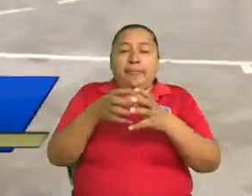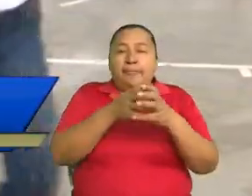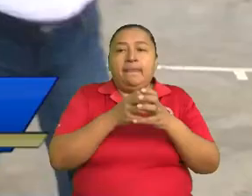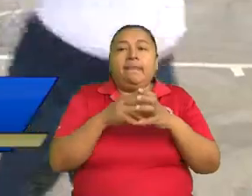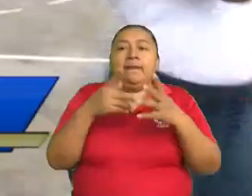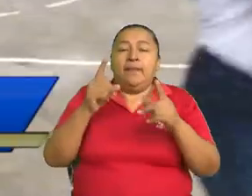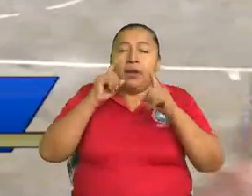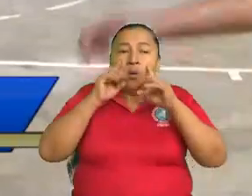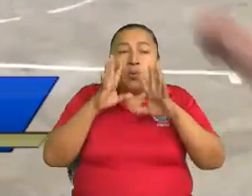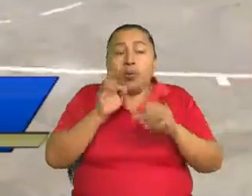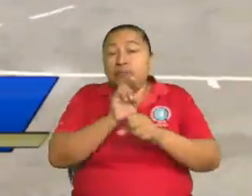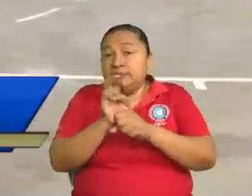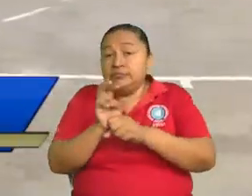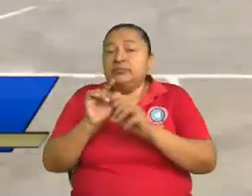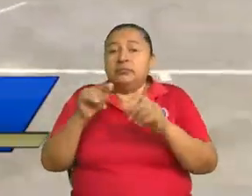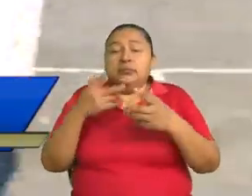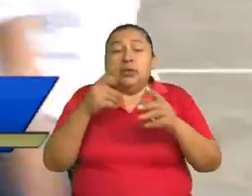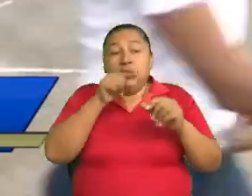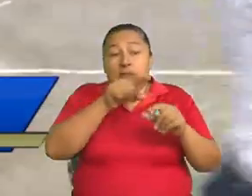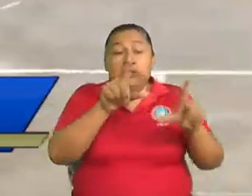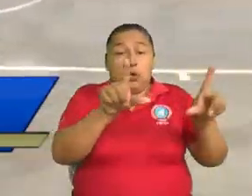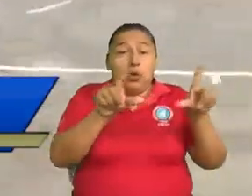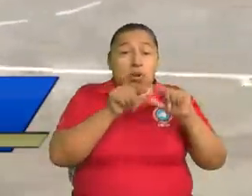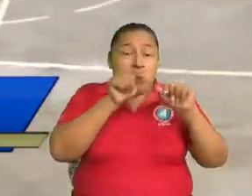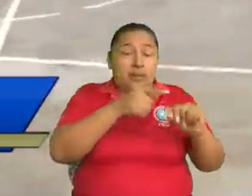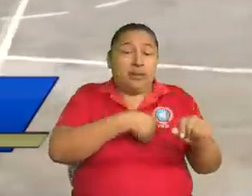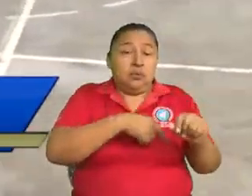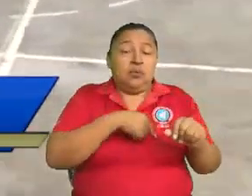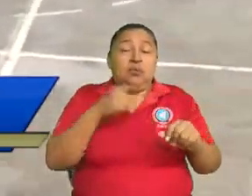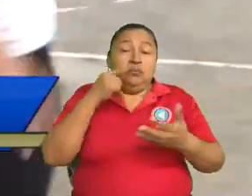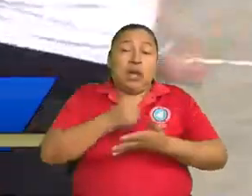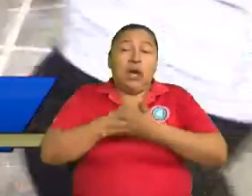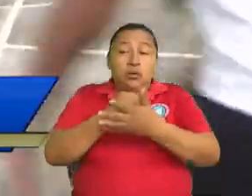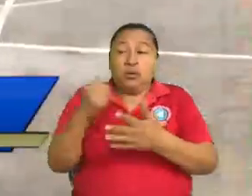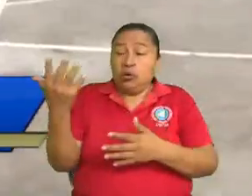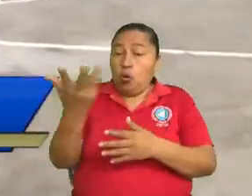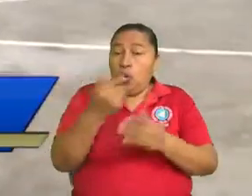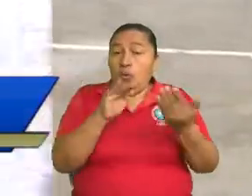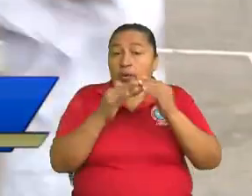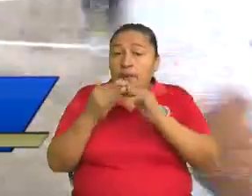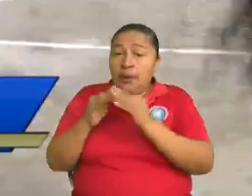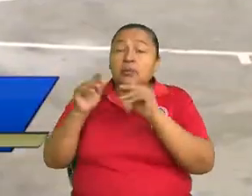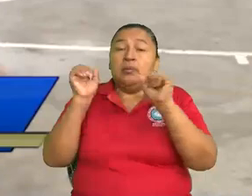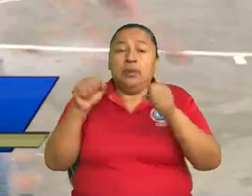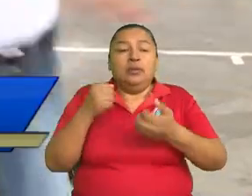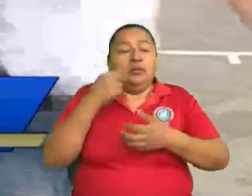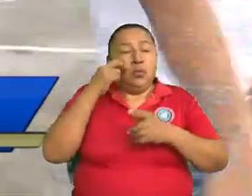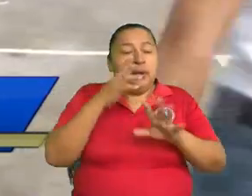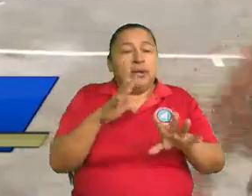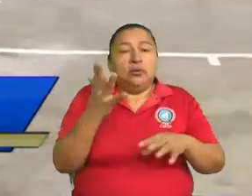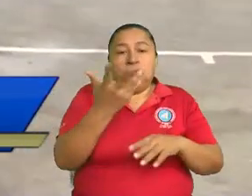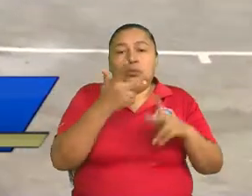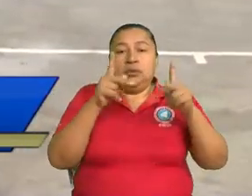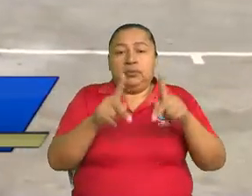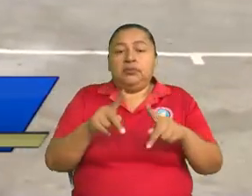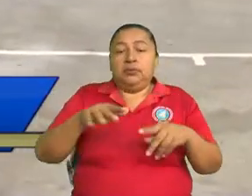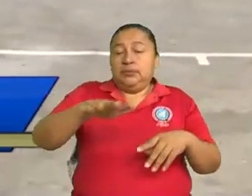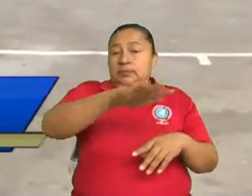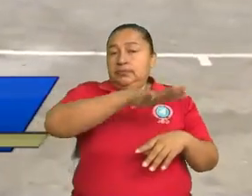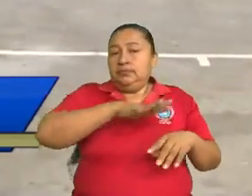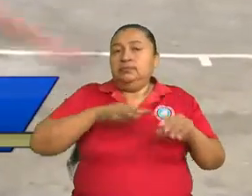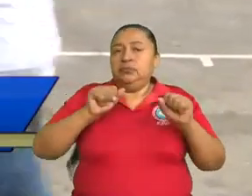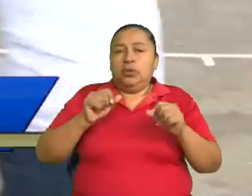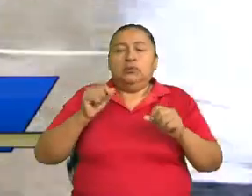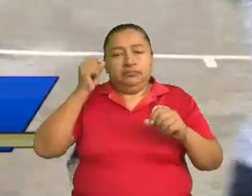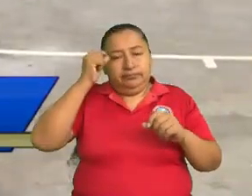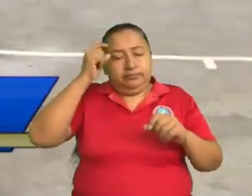para el cuidado de ese bien público, de ese bien social, que es para la comunidad, pues. Un claro. Espacio que le permite